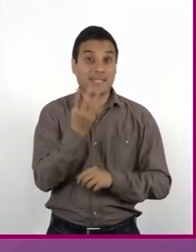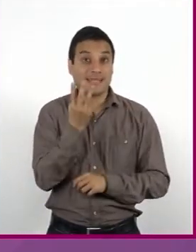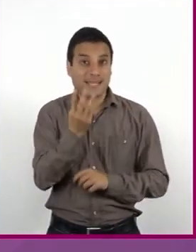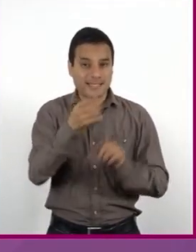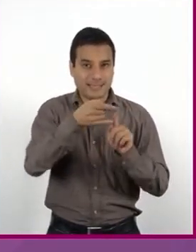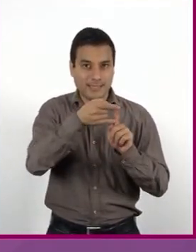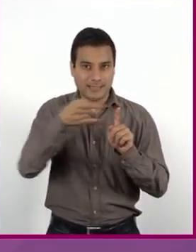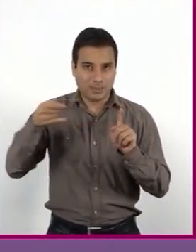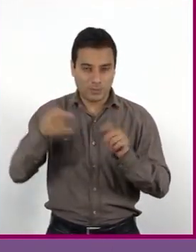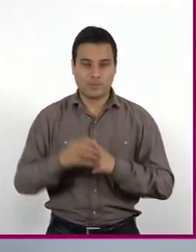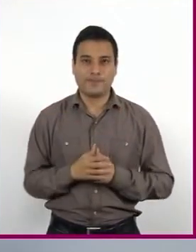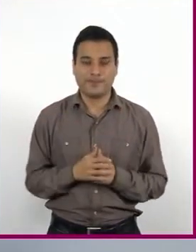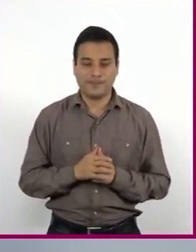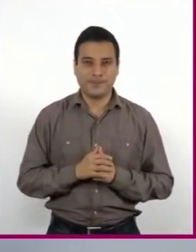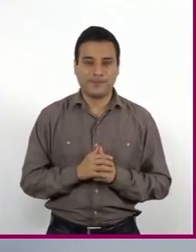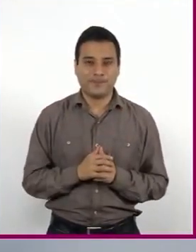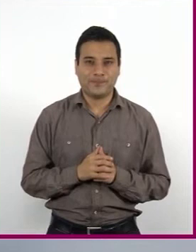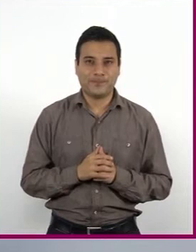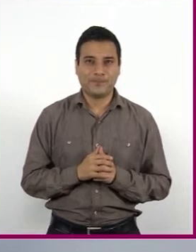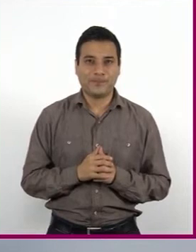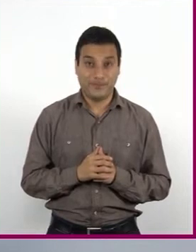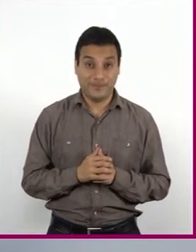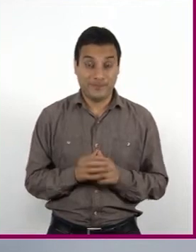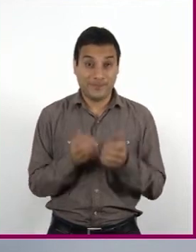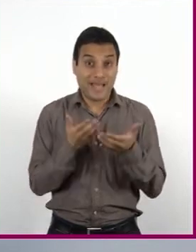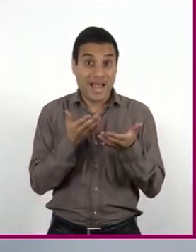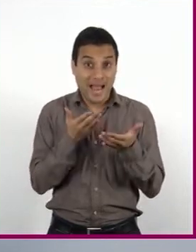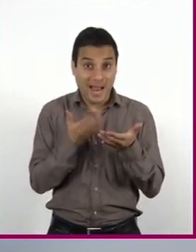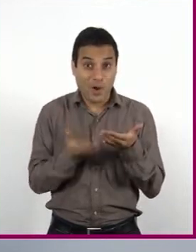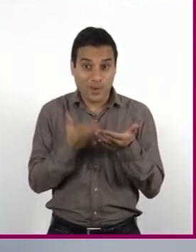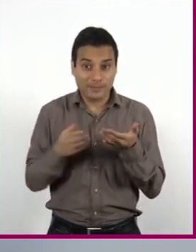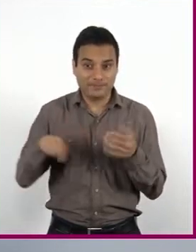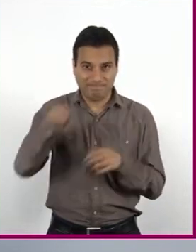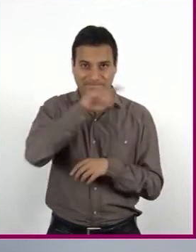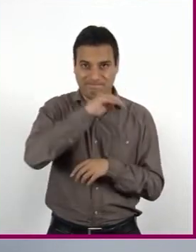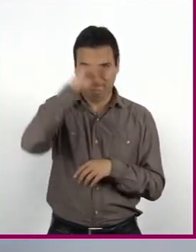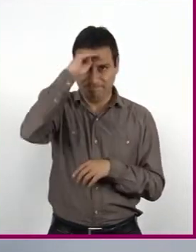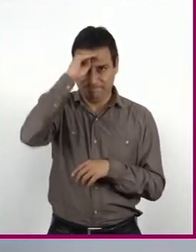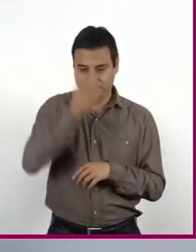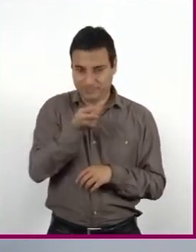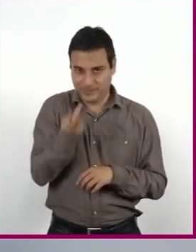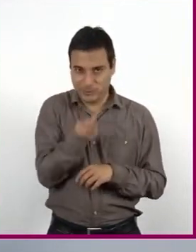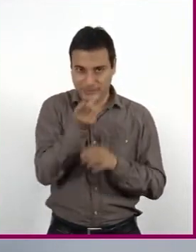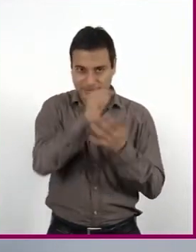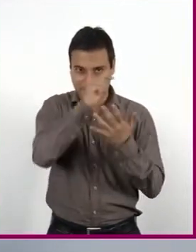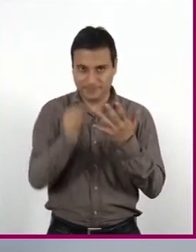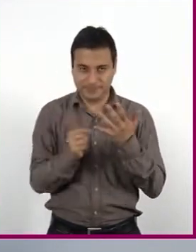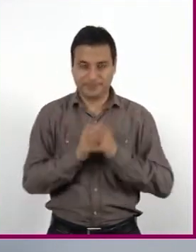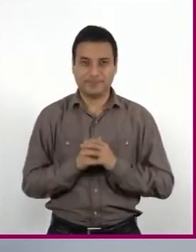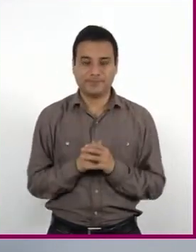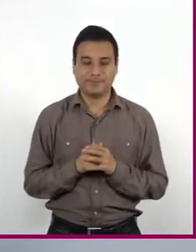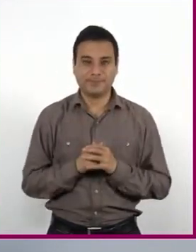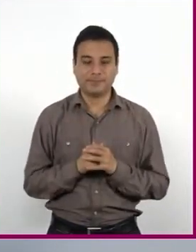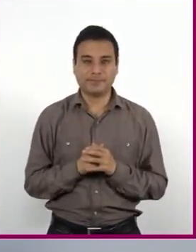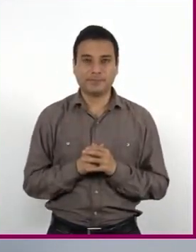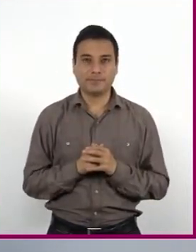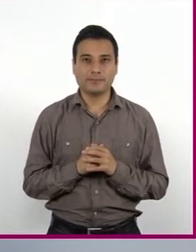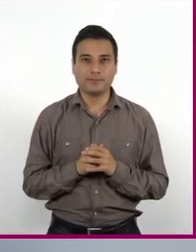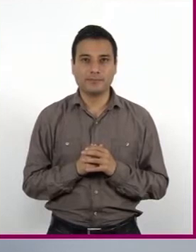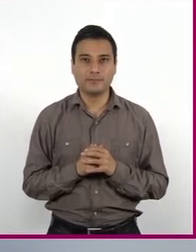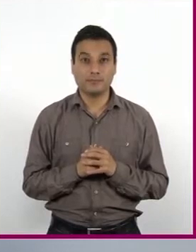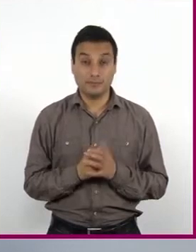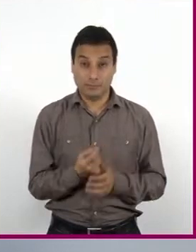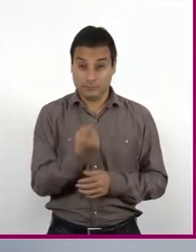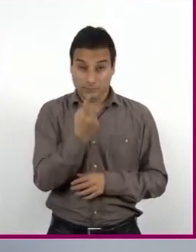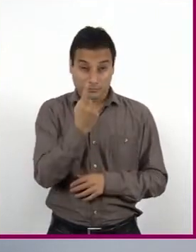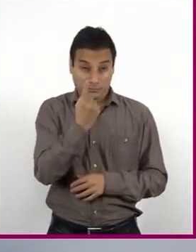sus caras laterales. Ahora reflexionemos sobre las siguientes preguntas. ¿Solo hay un desarrollo